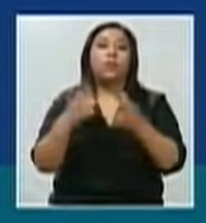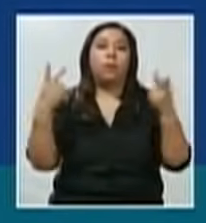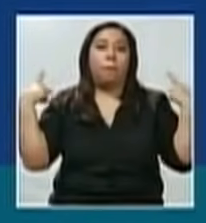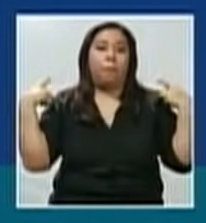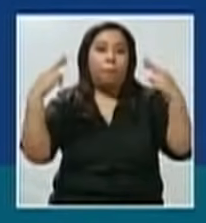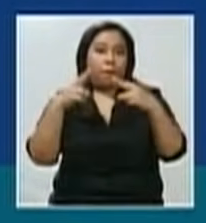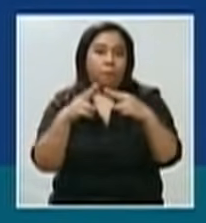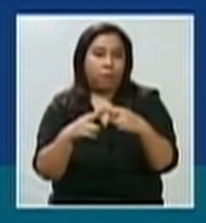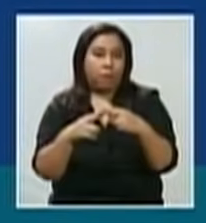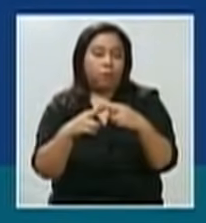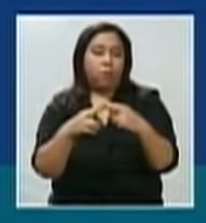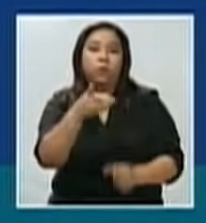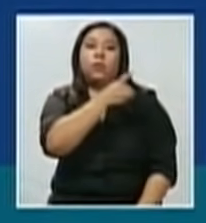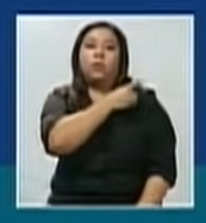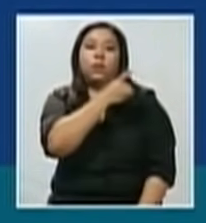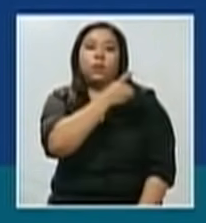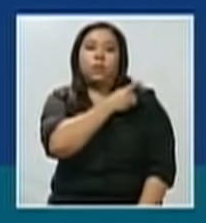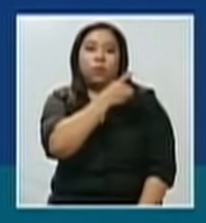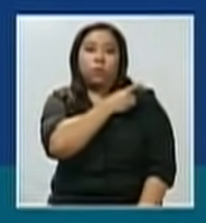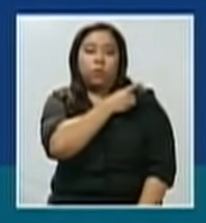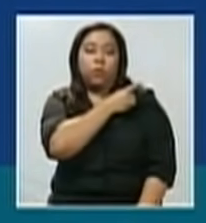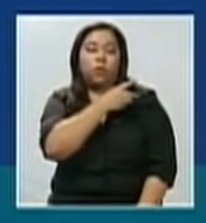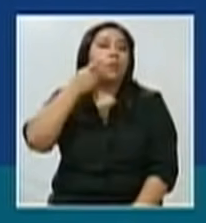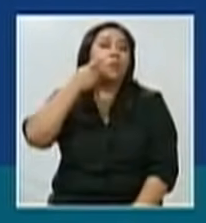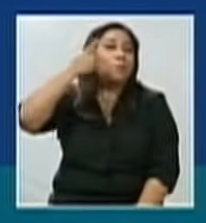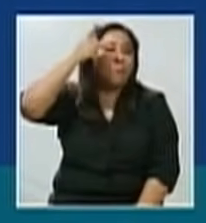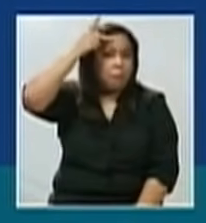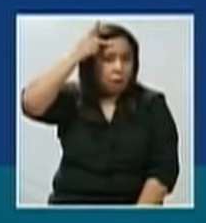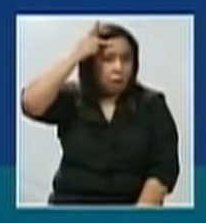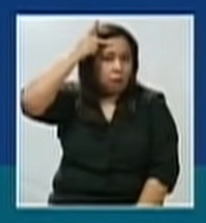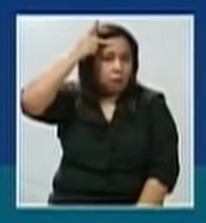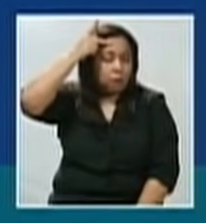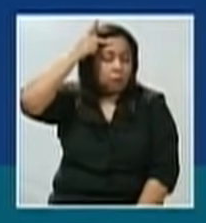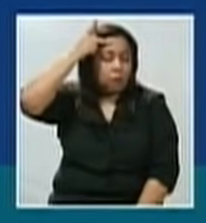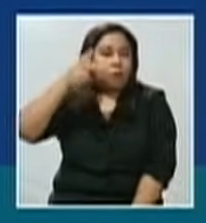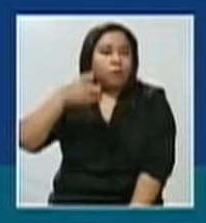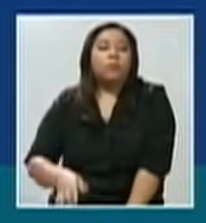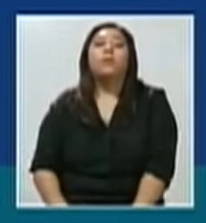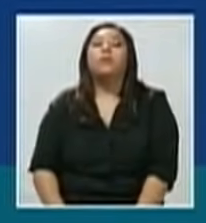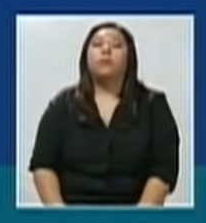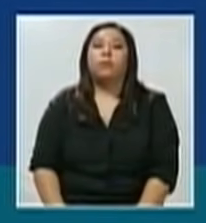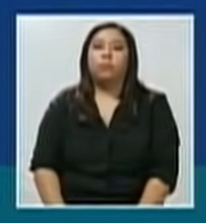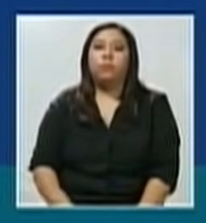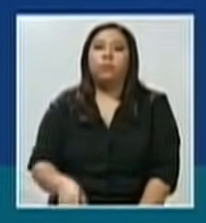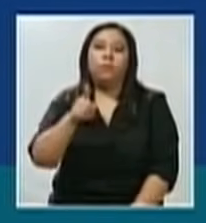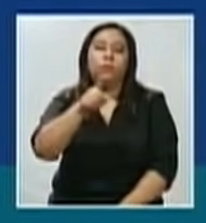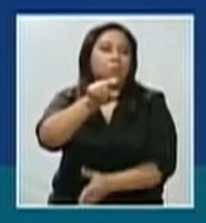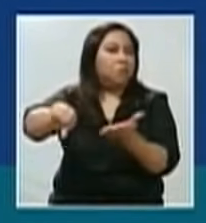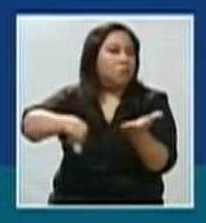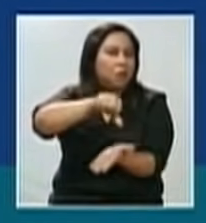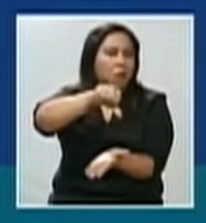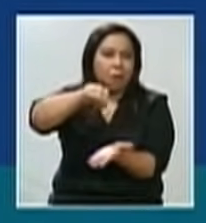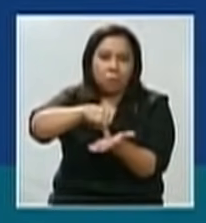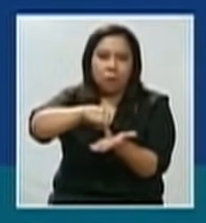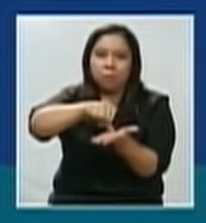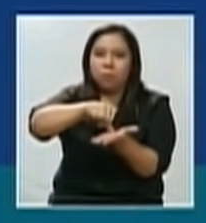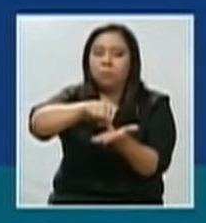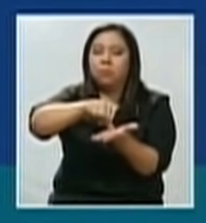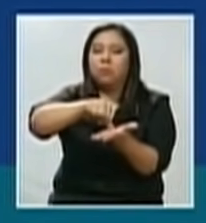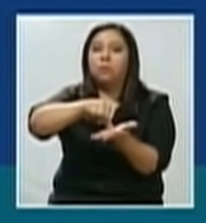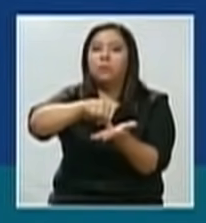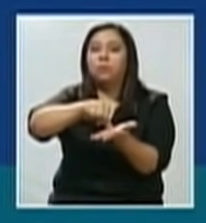docentes, directores de centro, padres de familia, actores locales como el gobierno